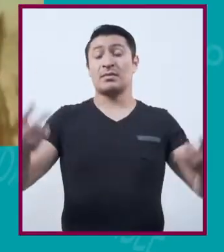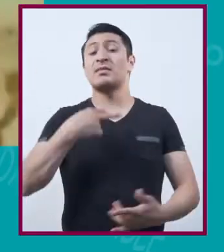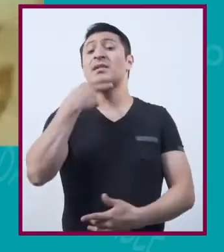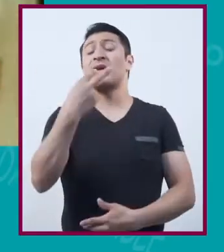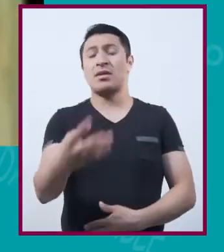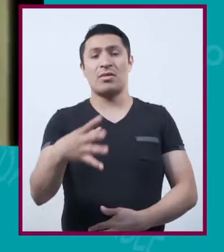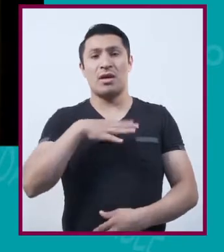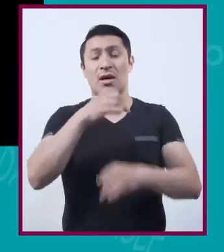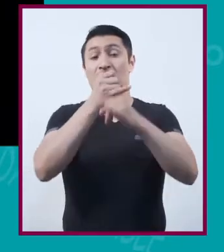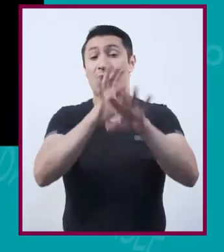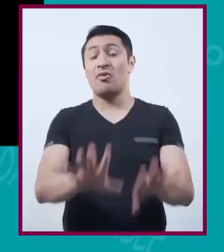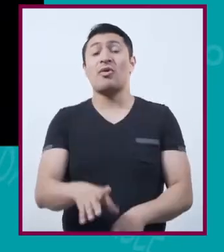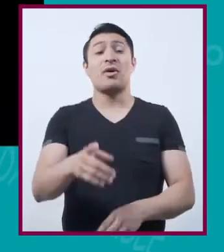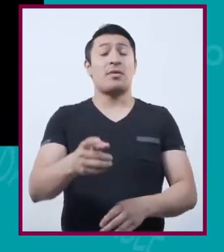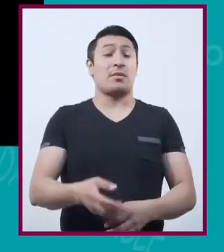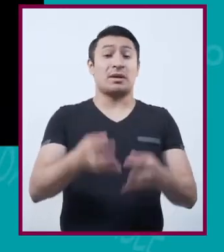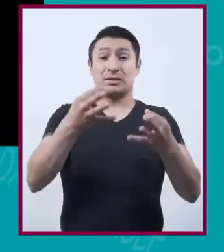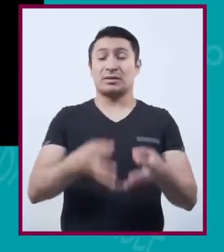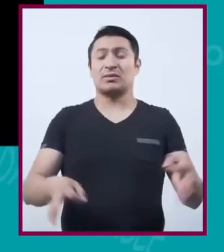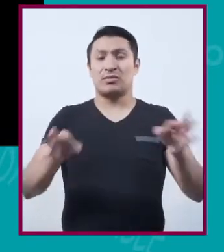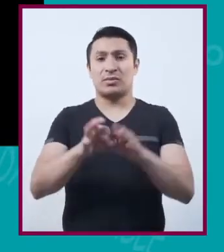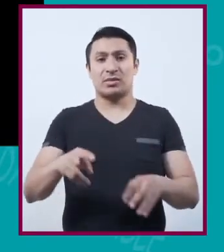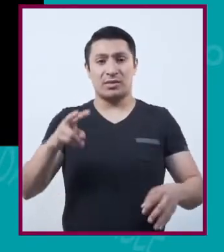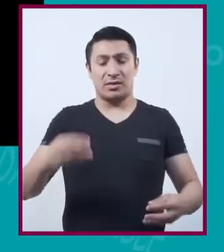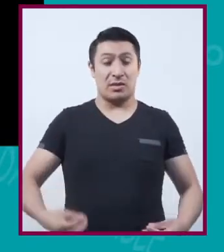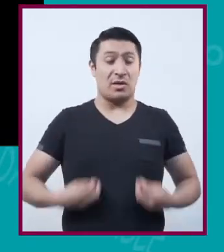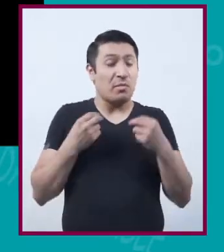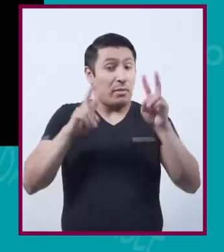La historia oral rescata información de primera